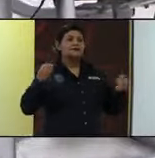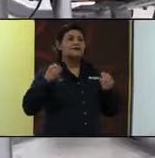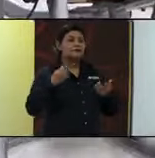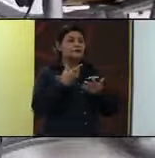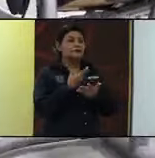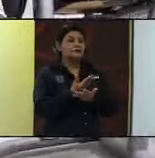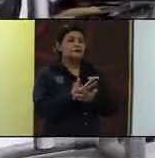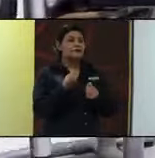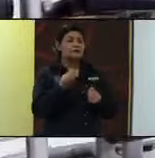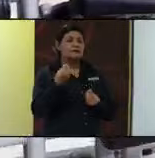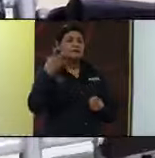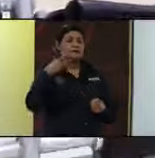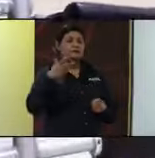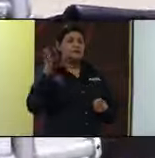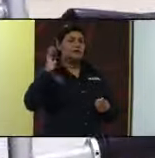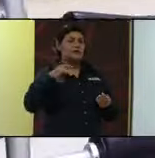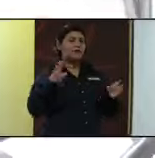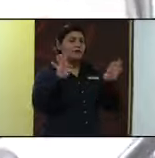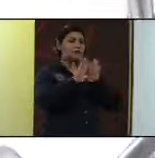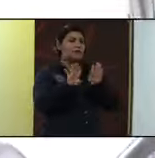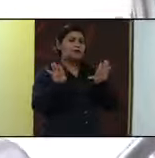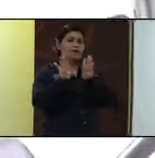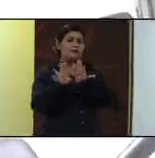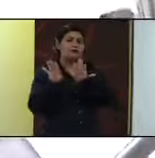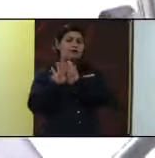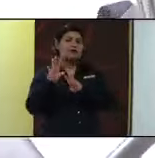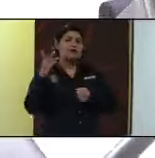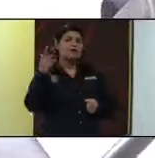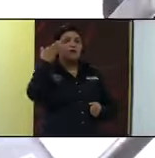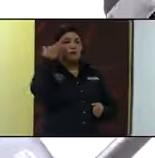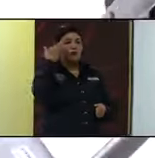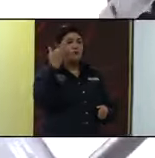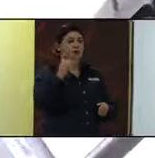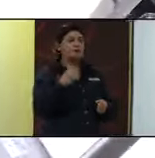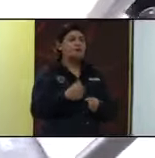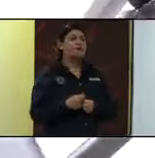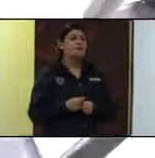muchos después de que fueron cerradas las instalaciones por tiempos de pandemia.